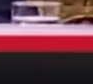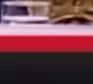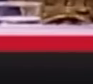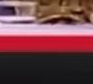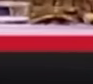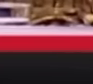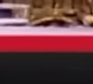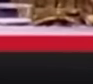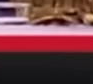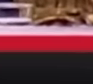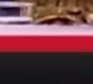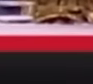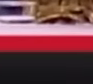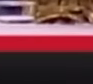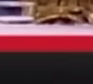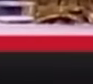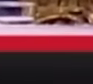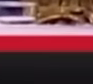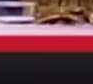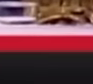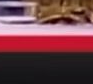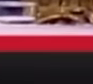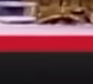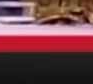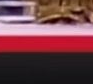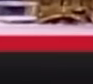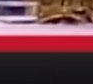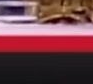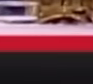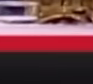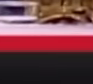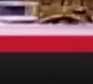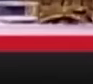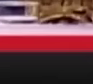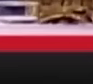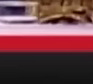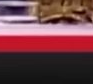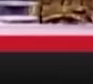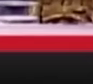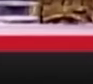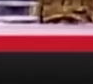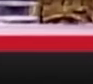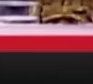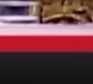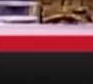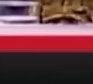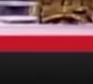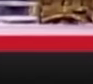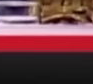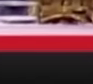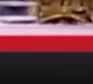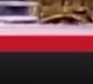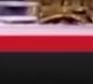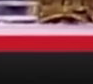existía algún otro fideicomiso de parte de la municipalidad. Al respecto, creo que nos